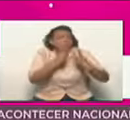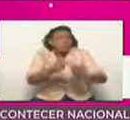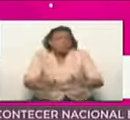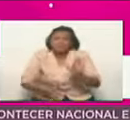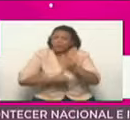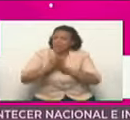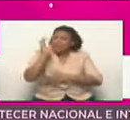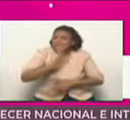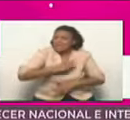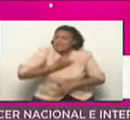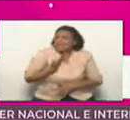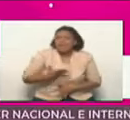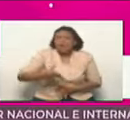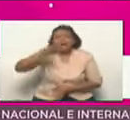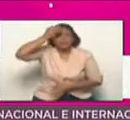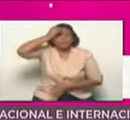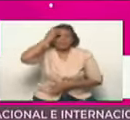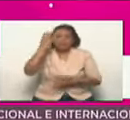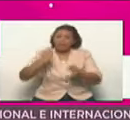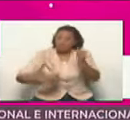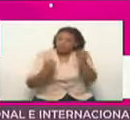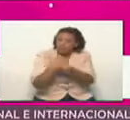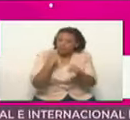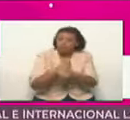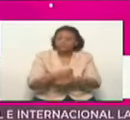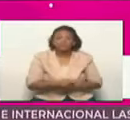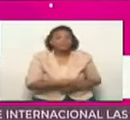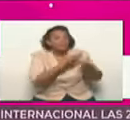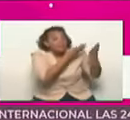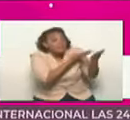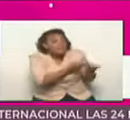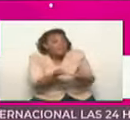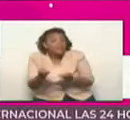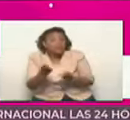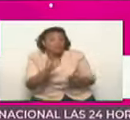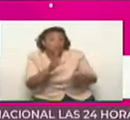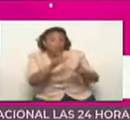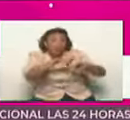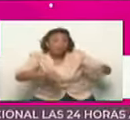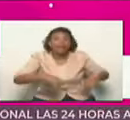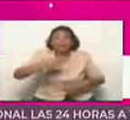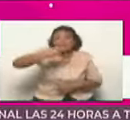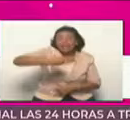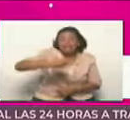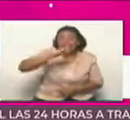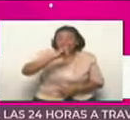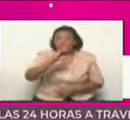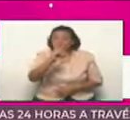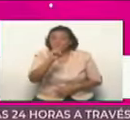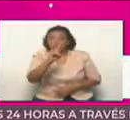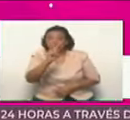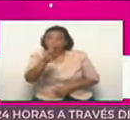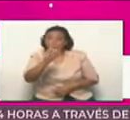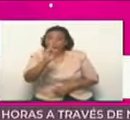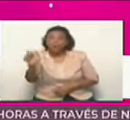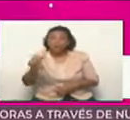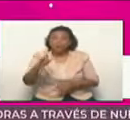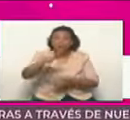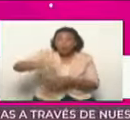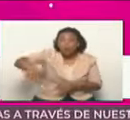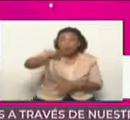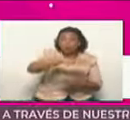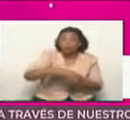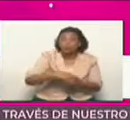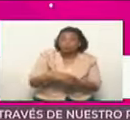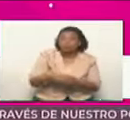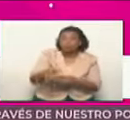desarrollar bienestar desde el conocimiento. Bueno, bienvenido de la estación hidrobiológica Turpialito en el Golfo de Cariaco. ¿Cómo